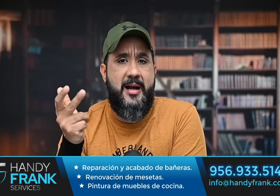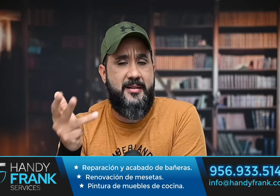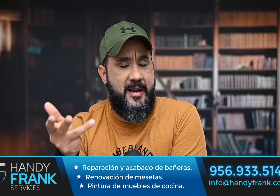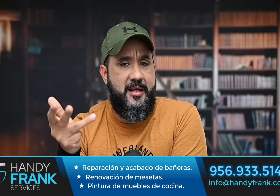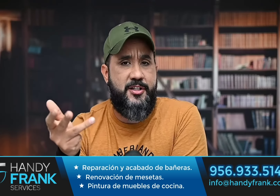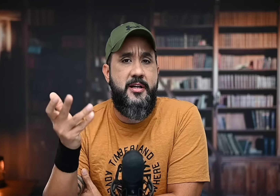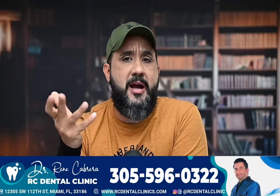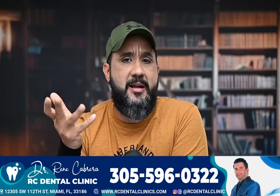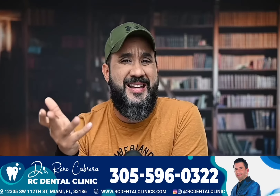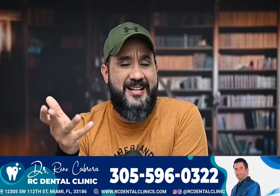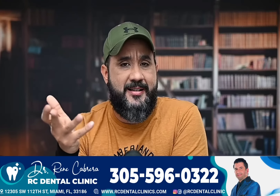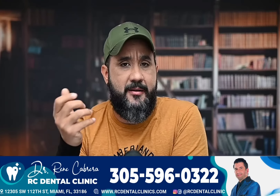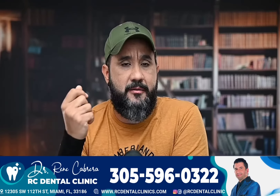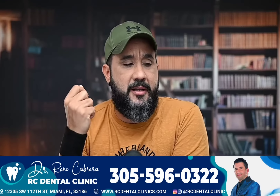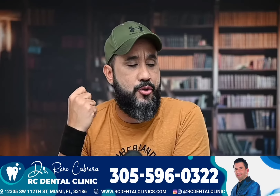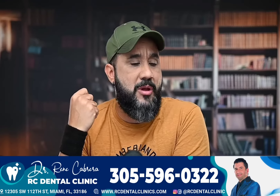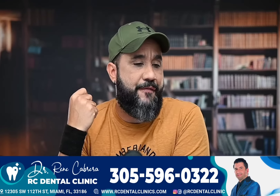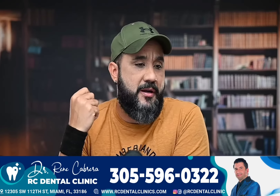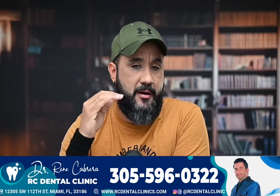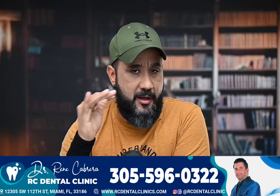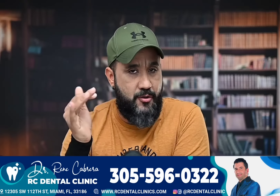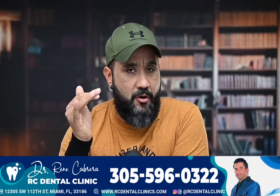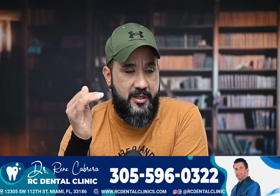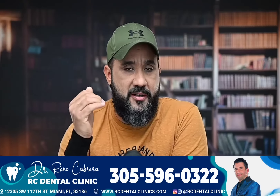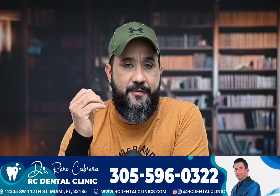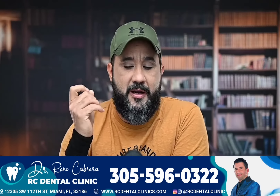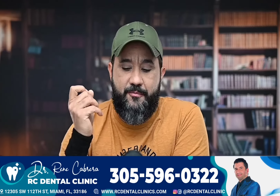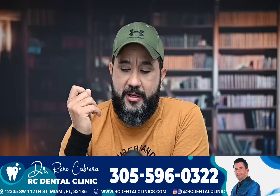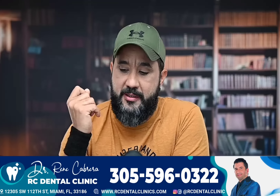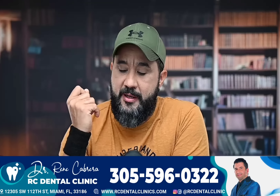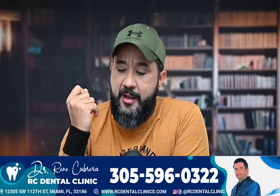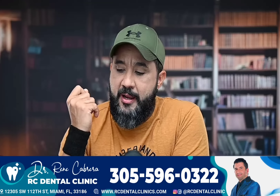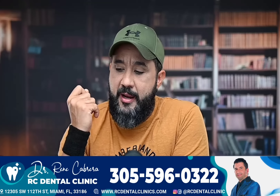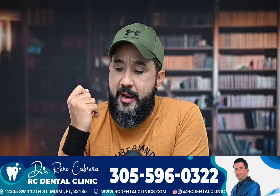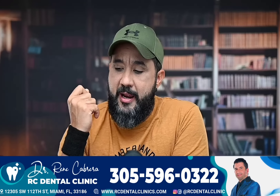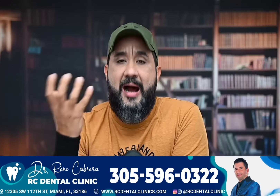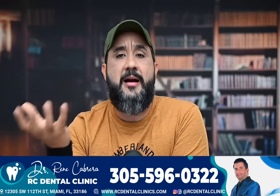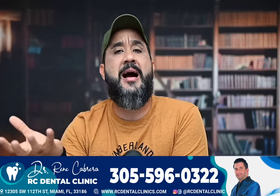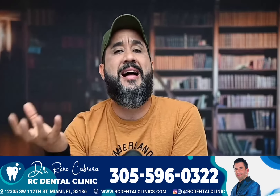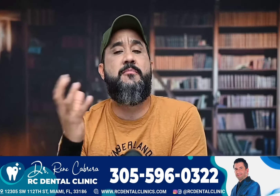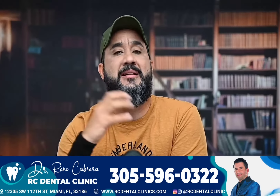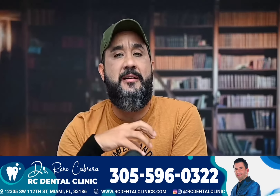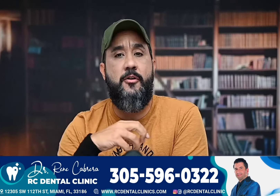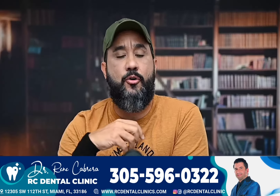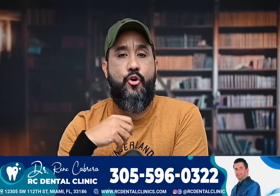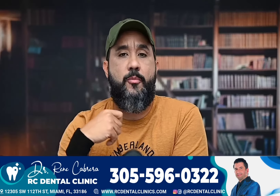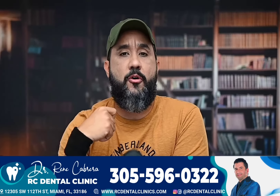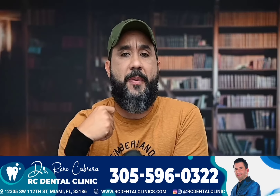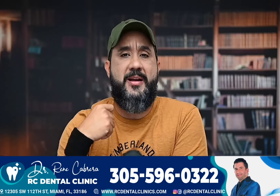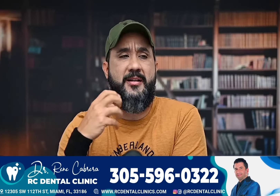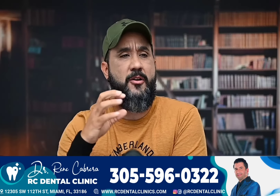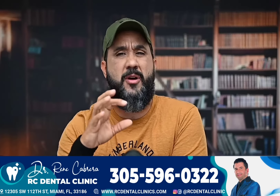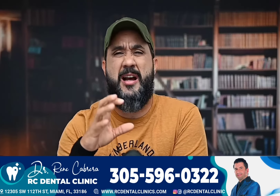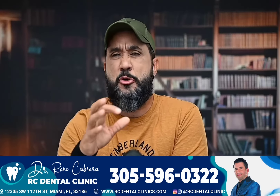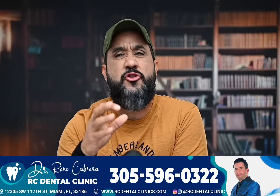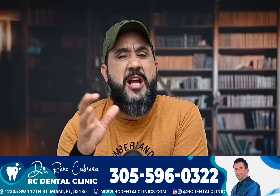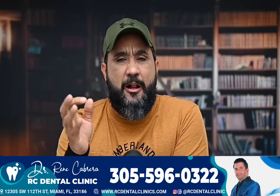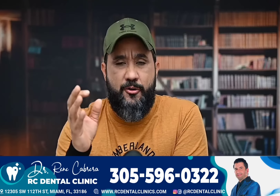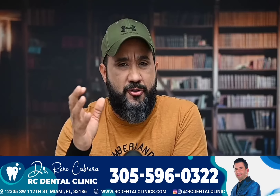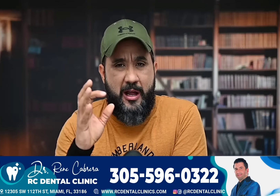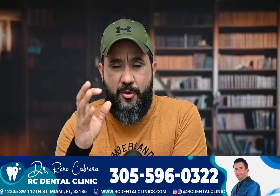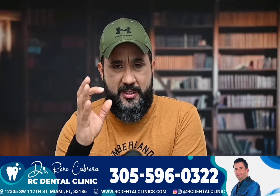India C de China y s de Sudáfrica eso es lo que significa bricks eh han admitido como países creo que